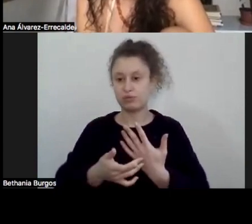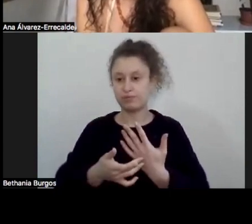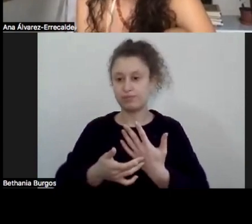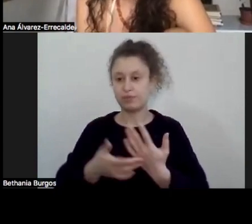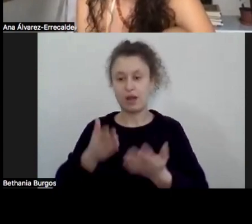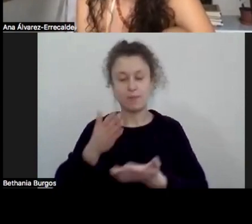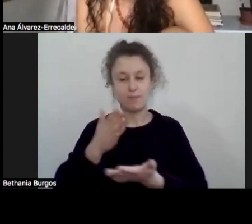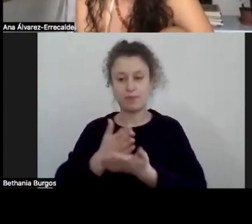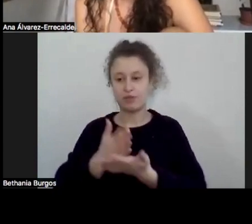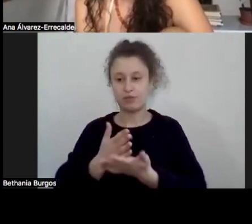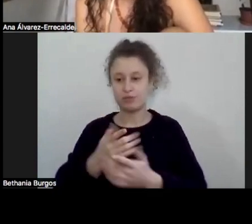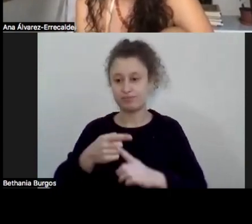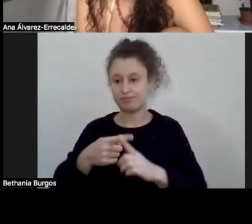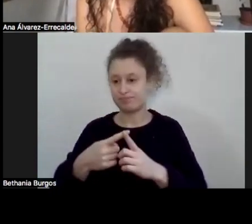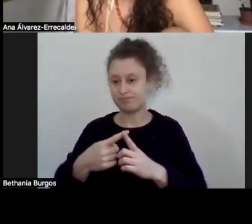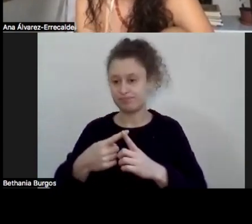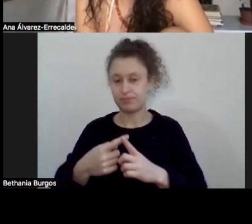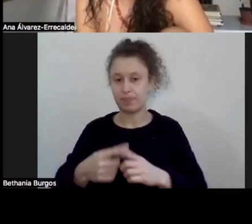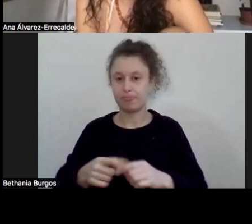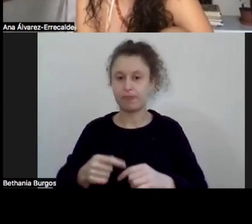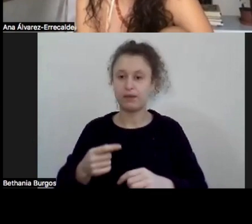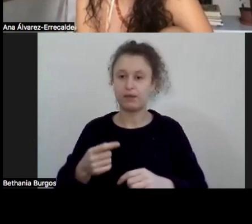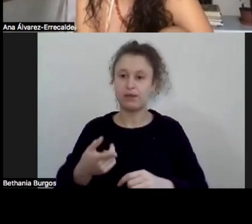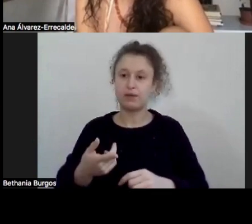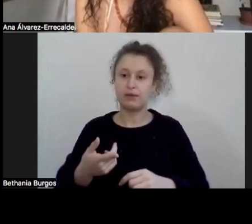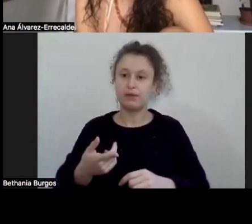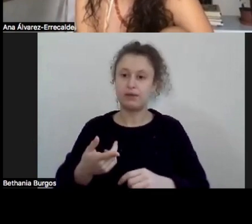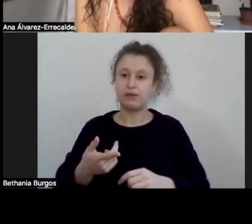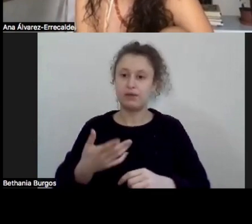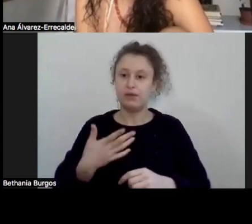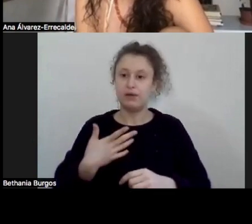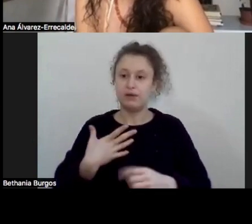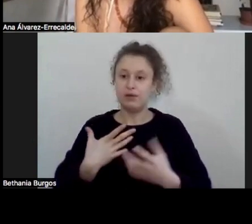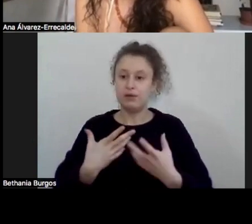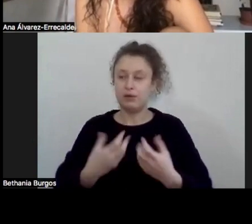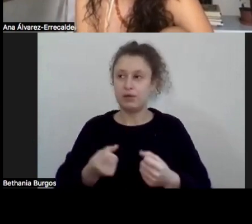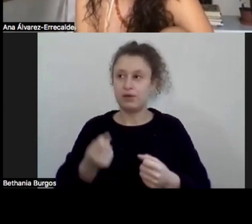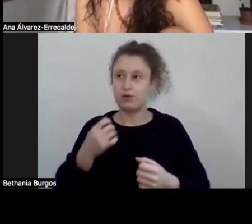a consideración, ¿no? En relación a la pandemia es